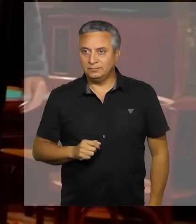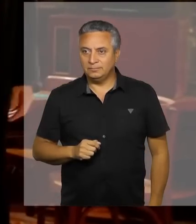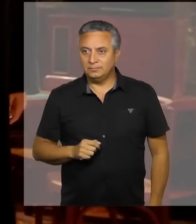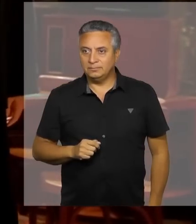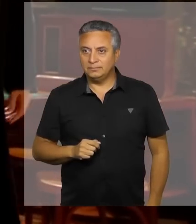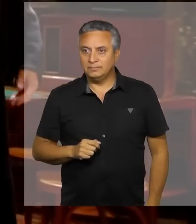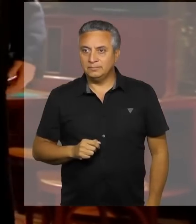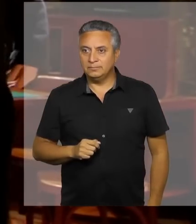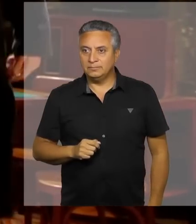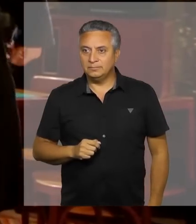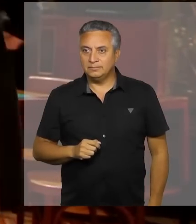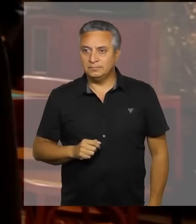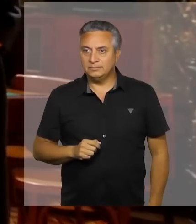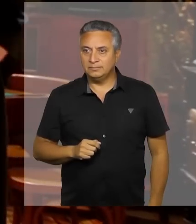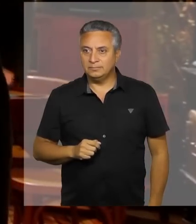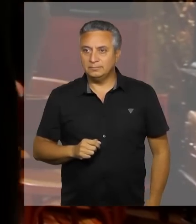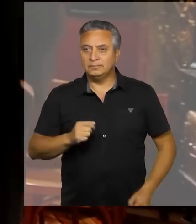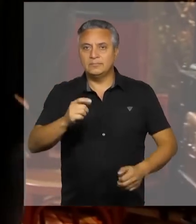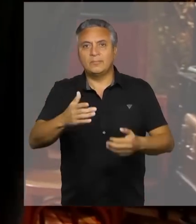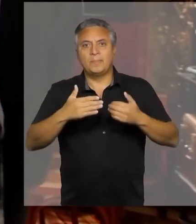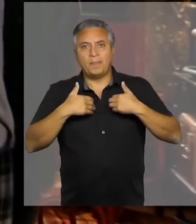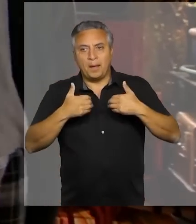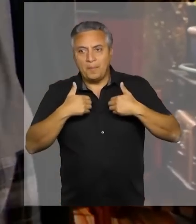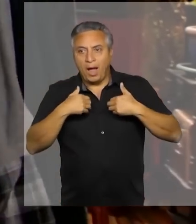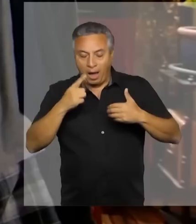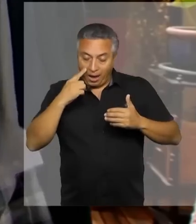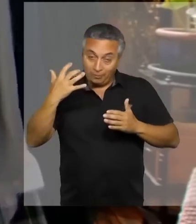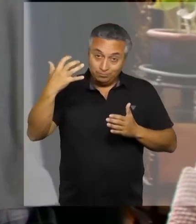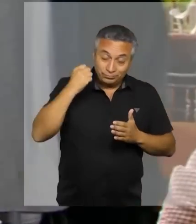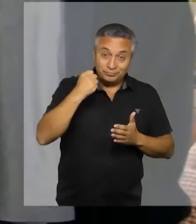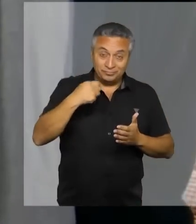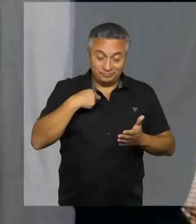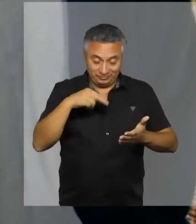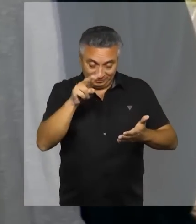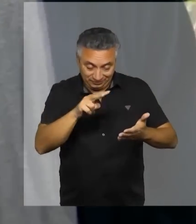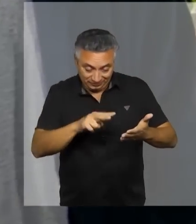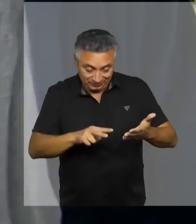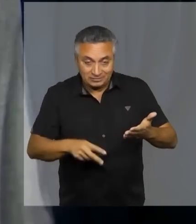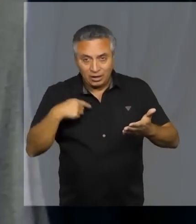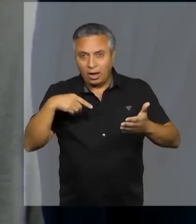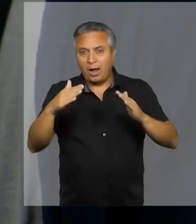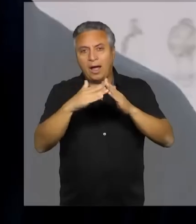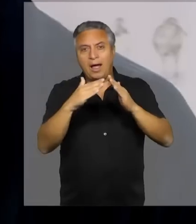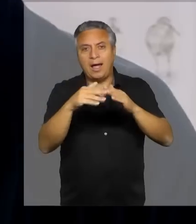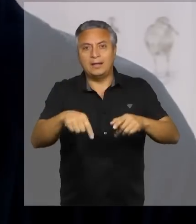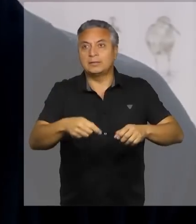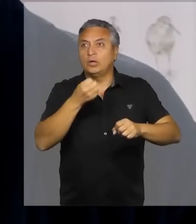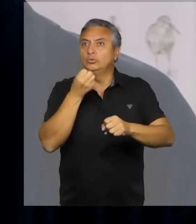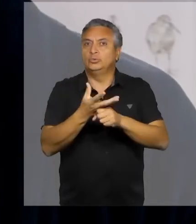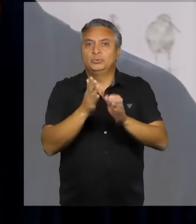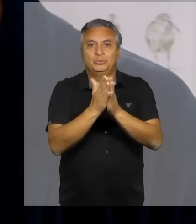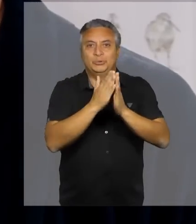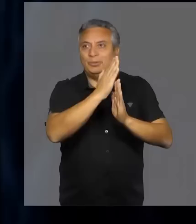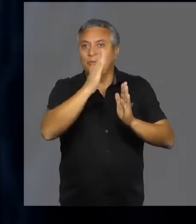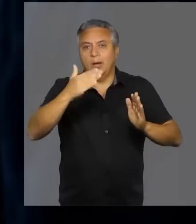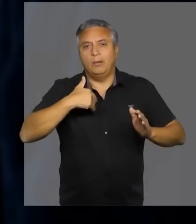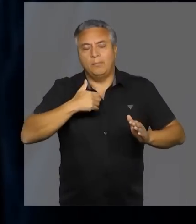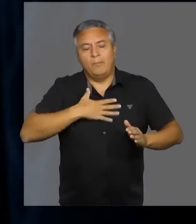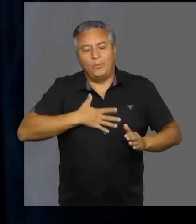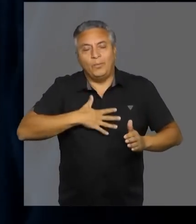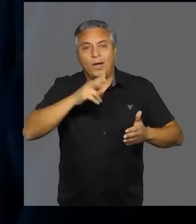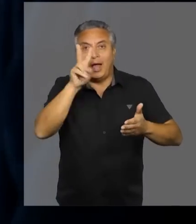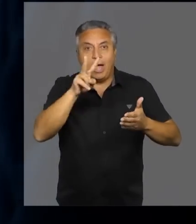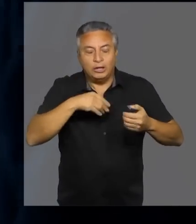don Caco. Me pilló leyendo, es que hay tanto libro aquí en esta casa que a una que le gusta leer se